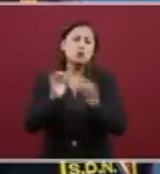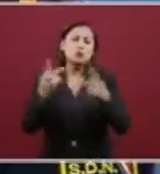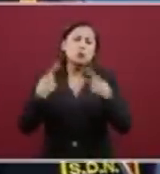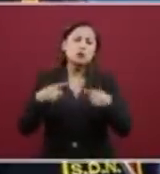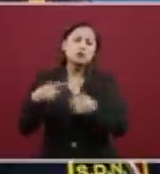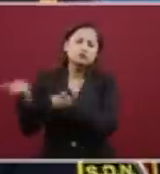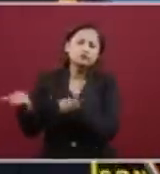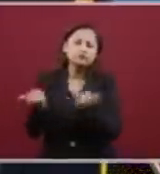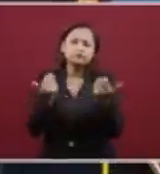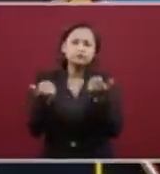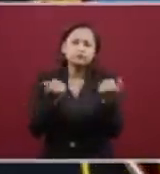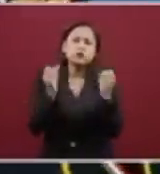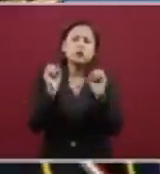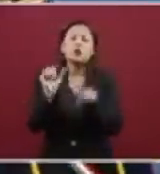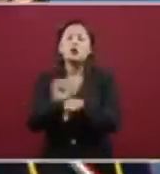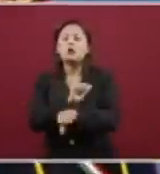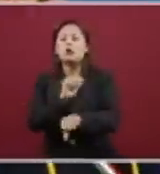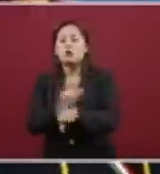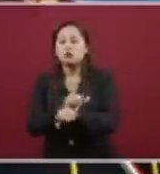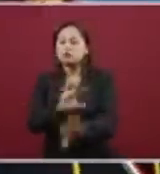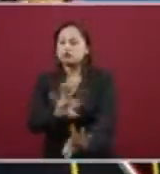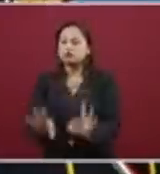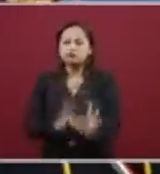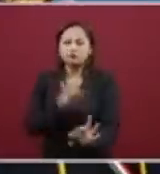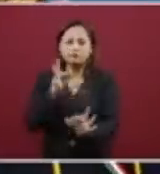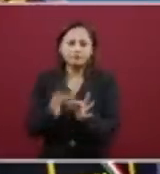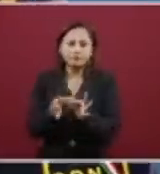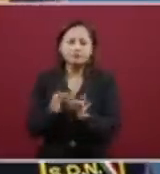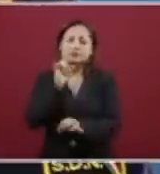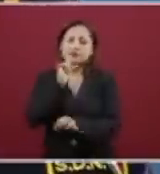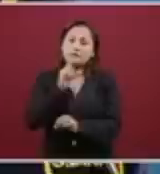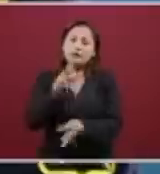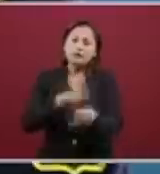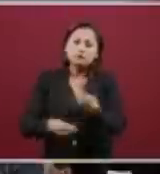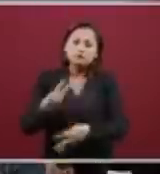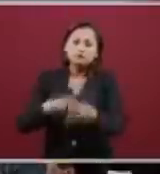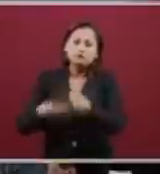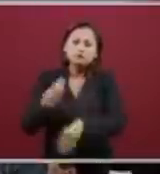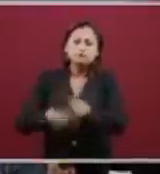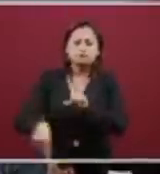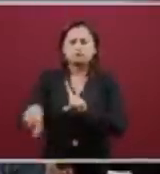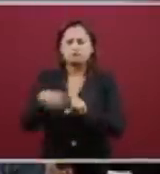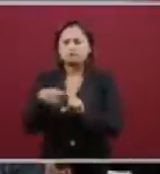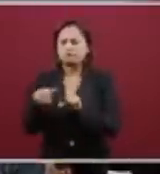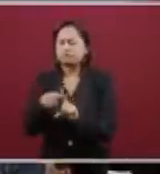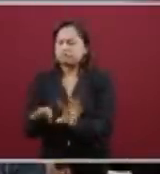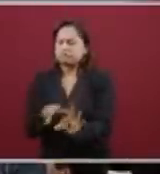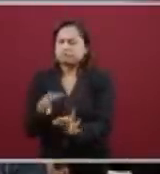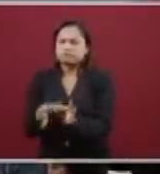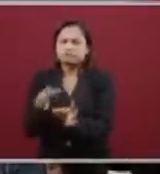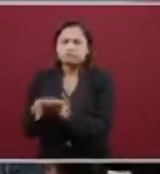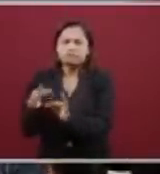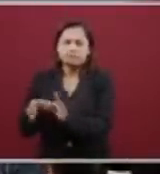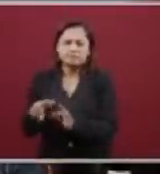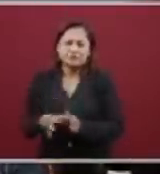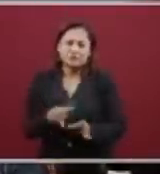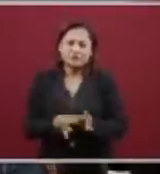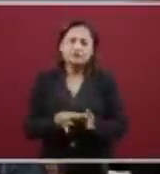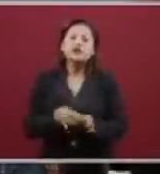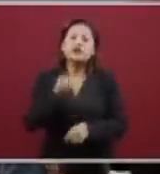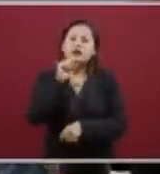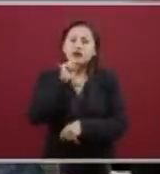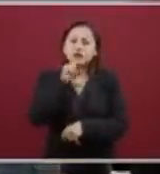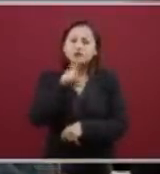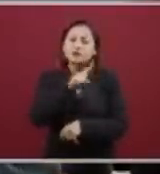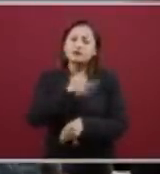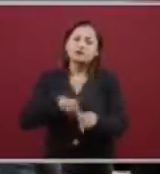vehículos será sustentable y positivo que reduzcan los consumos energéticos para alinearnos a la voluntad del